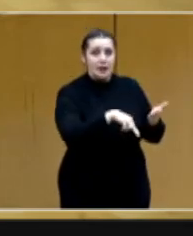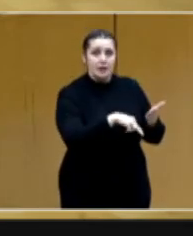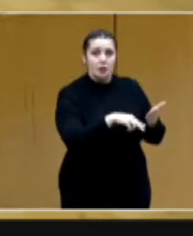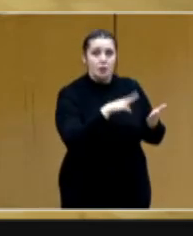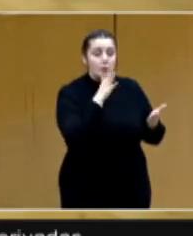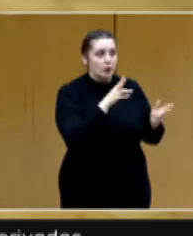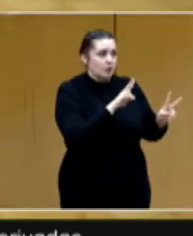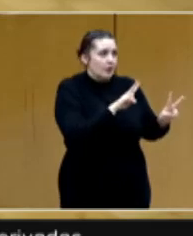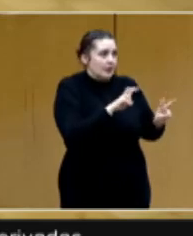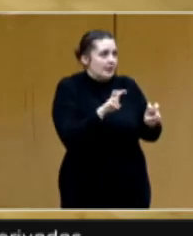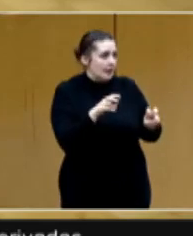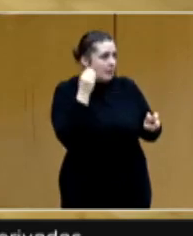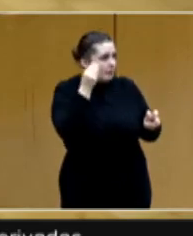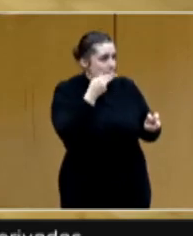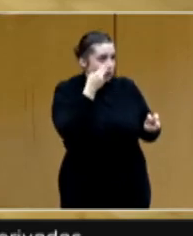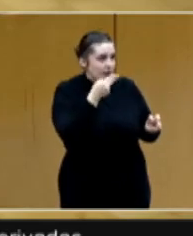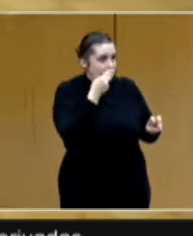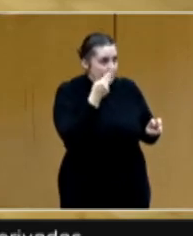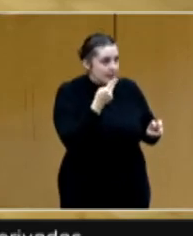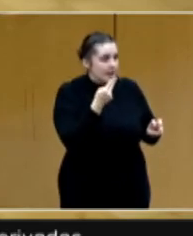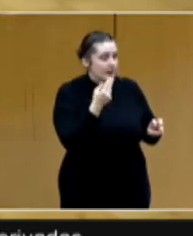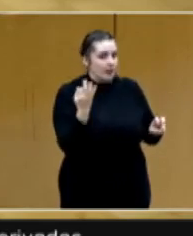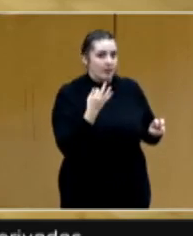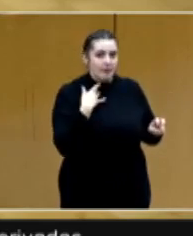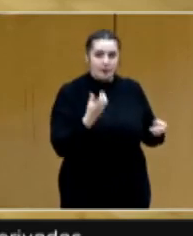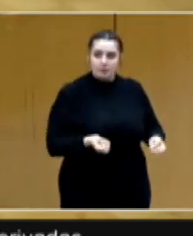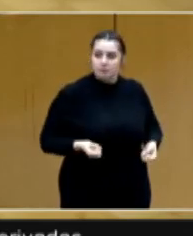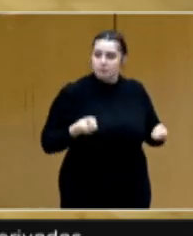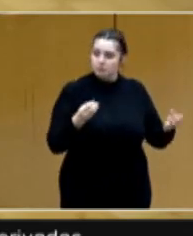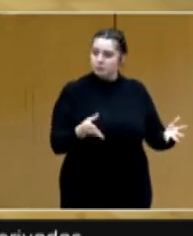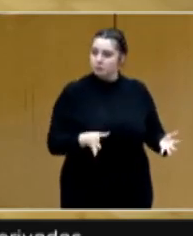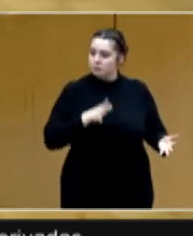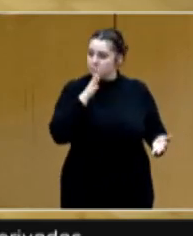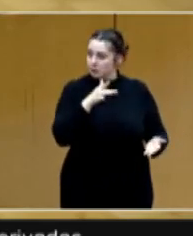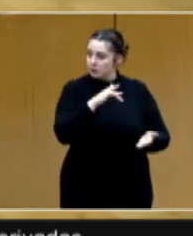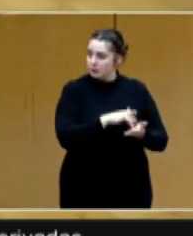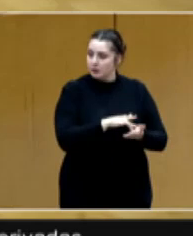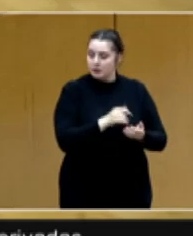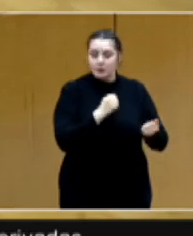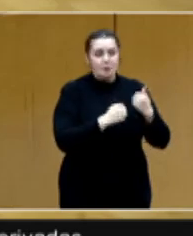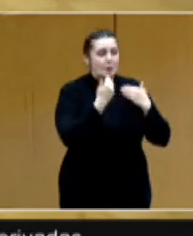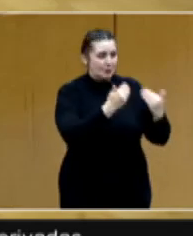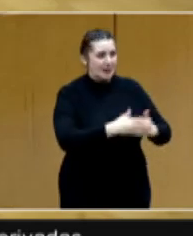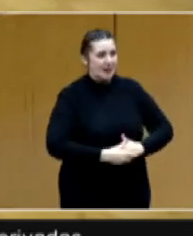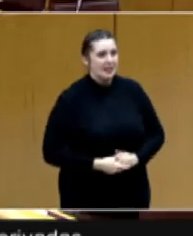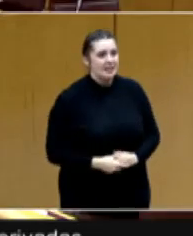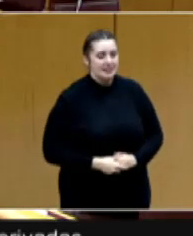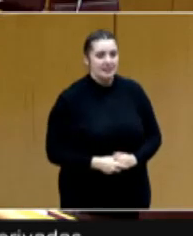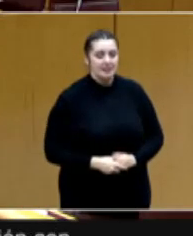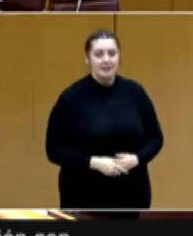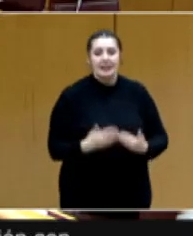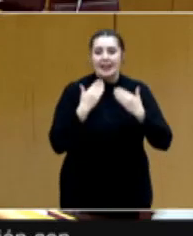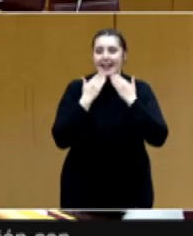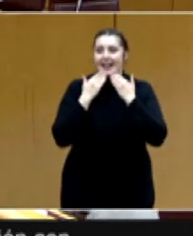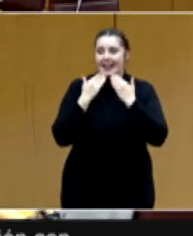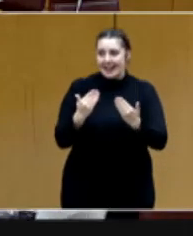considere de interés sacar a colación con motivo de esta intervención Muchas gracias Alicia Muchas gracias y muchas